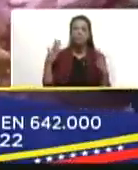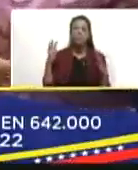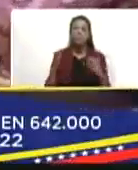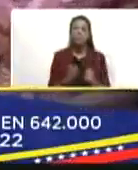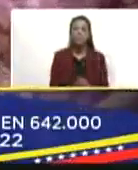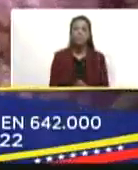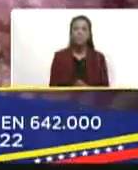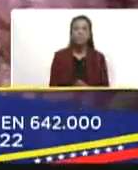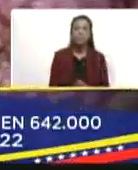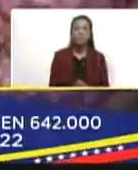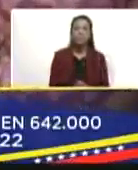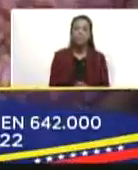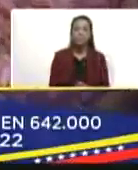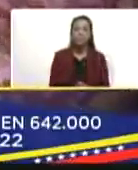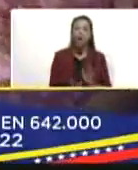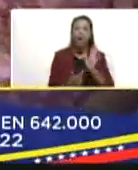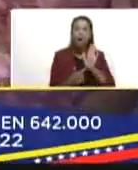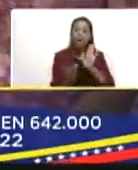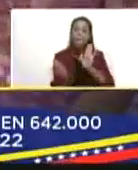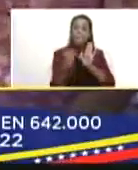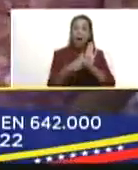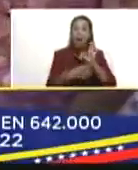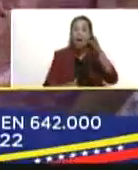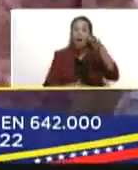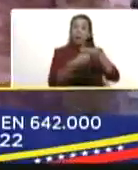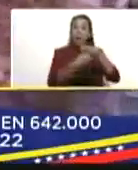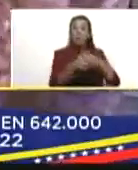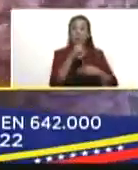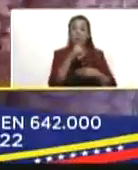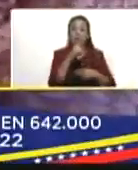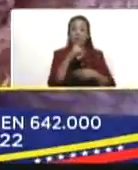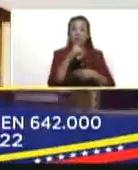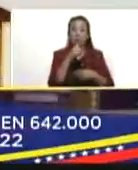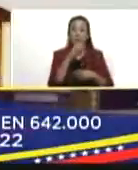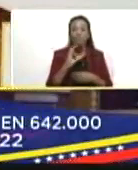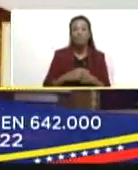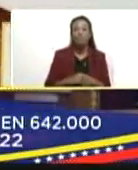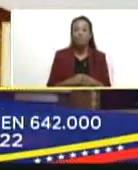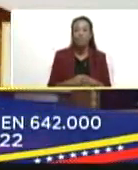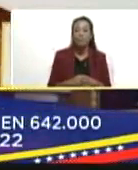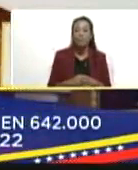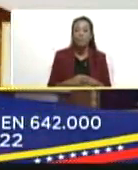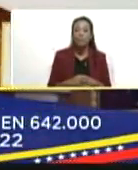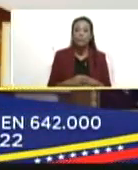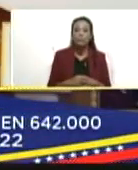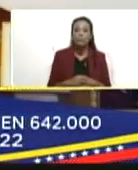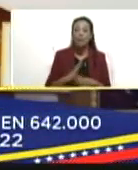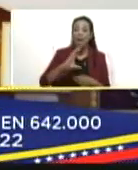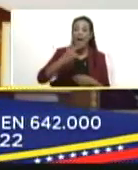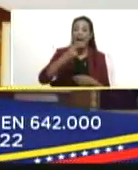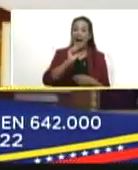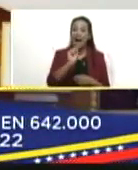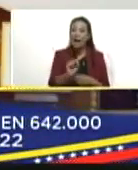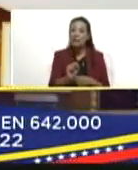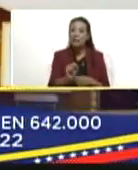salario a esto le pueden sumar c llaman c